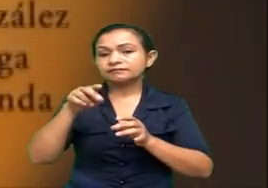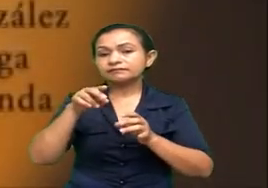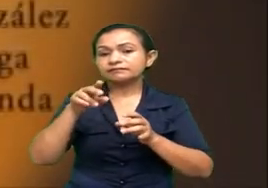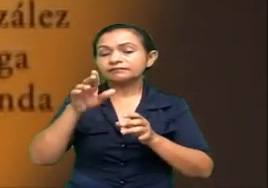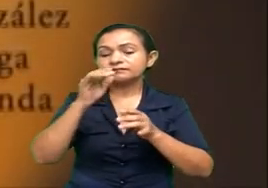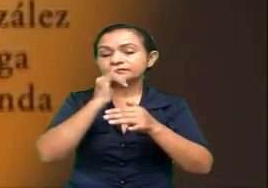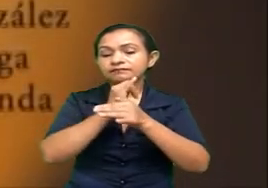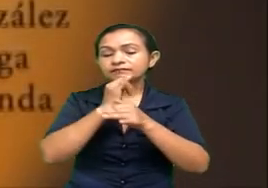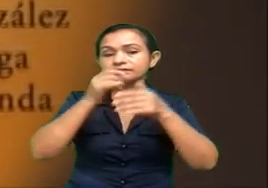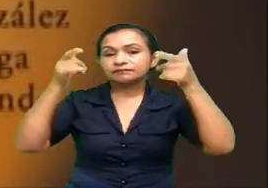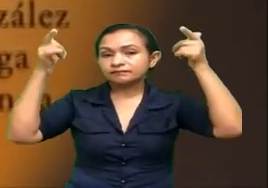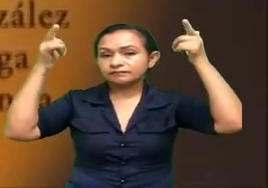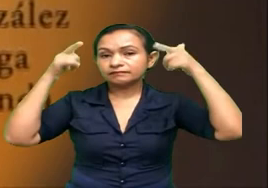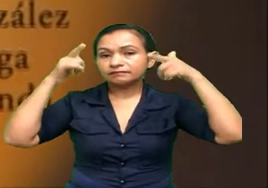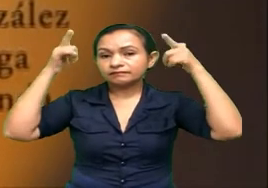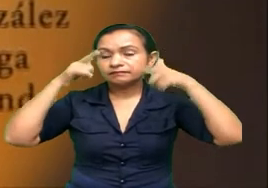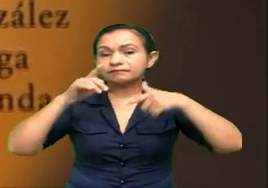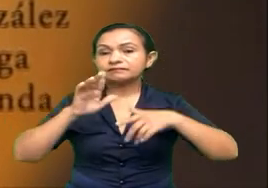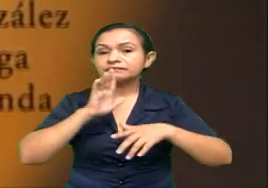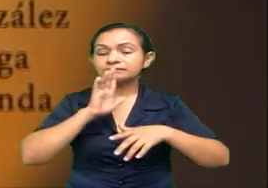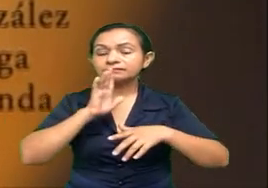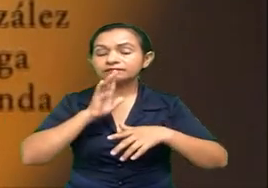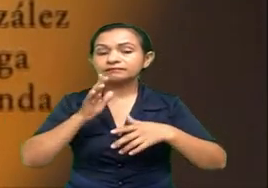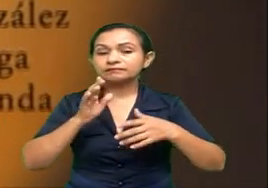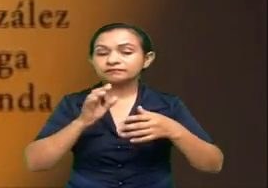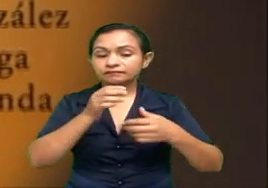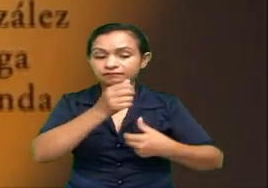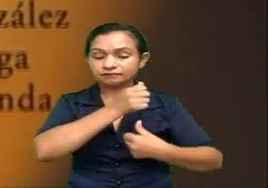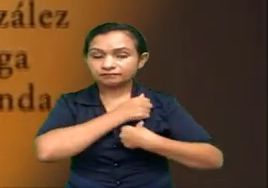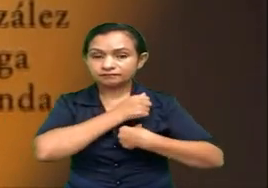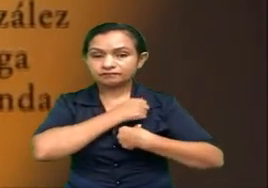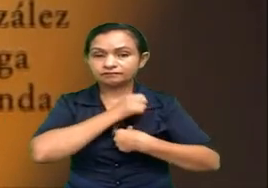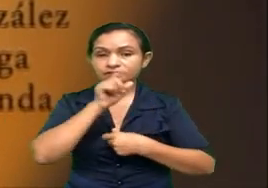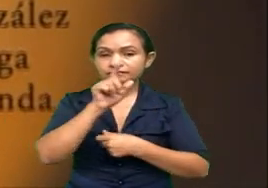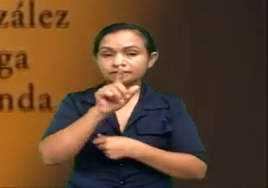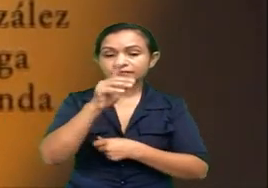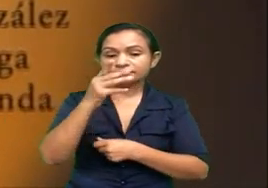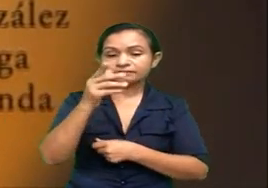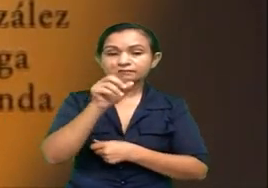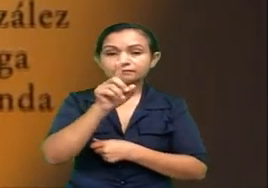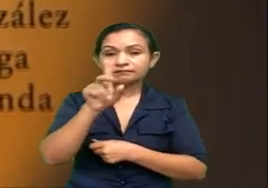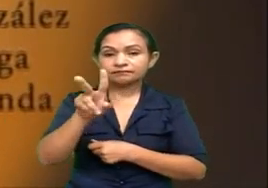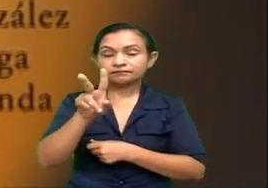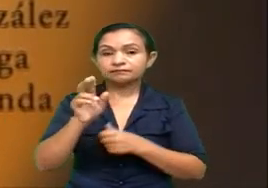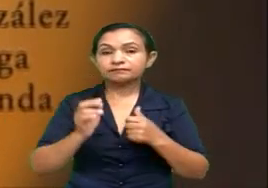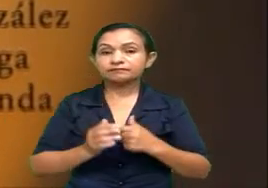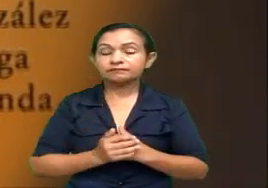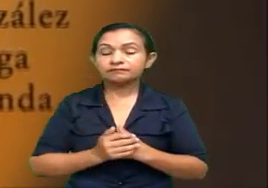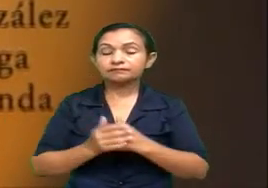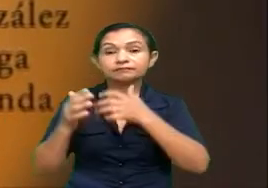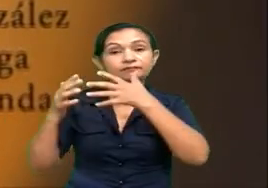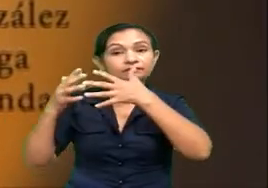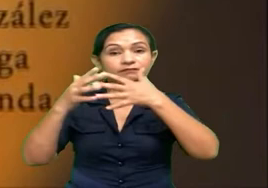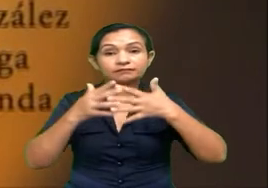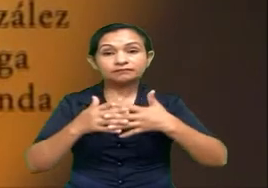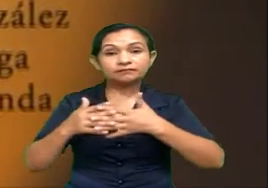iglesia de Masaya, donde tenía su cuartel general, uh-huh, en 1912, y las tropas